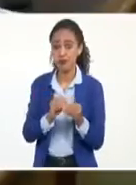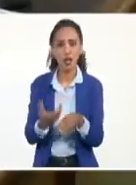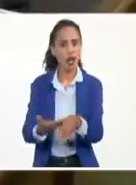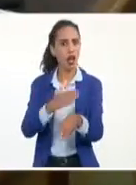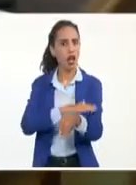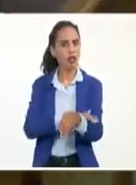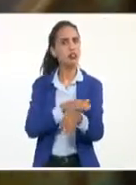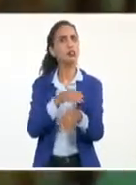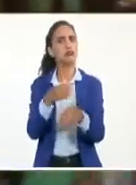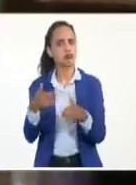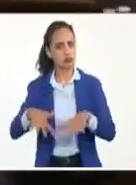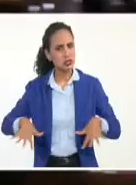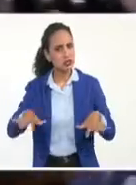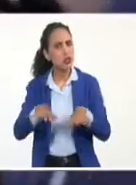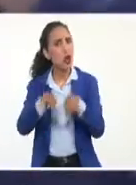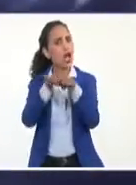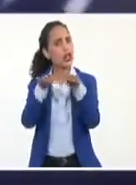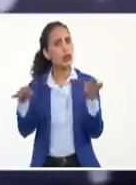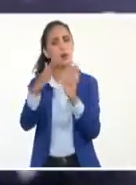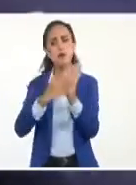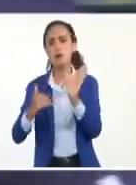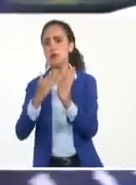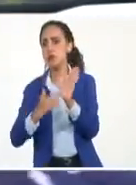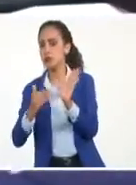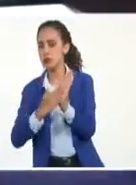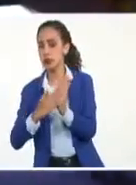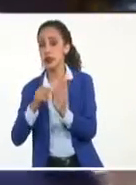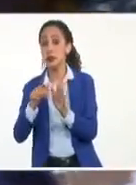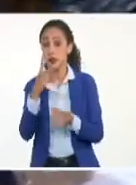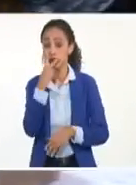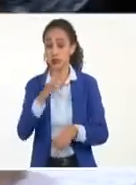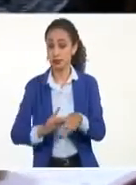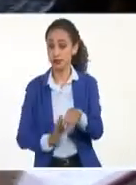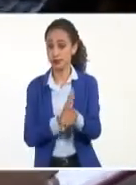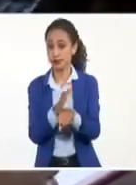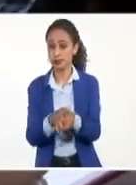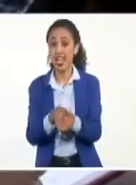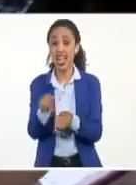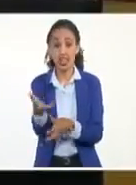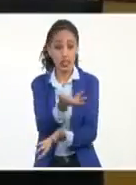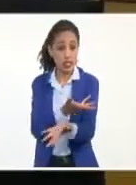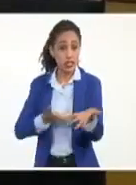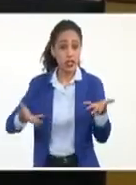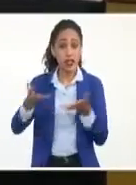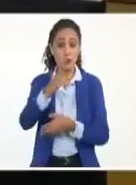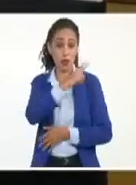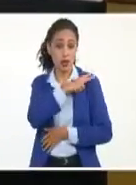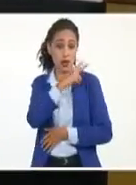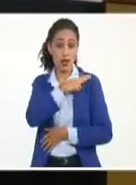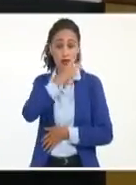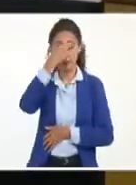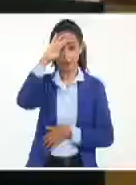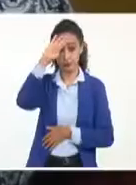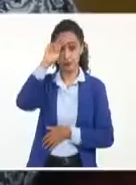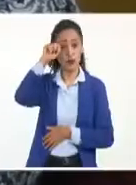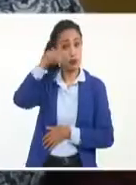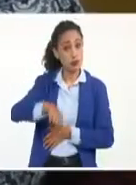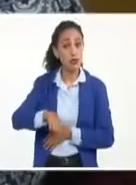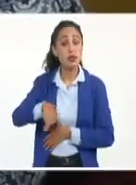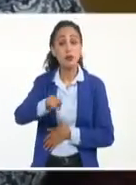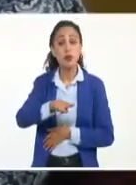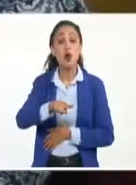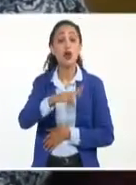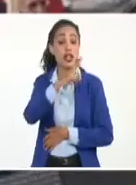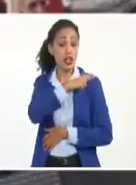comportamiento estable durante meses en el enfrentamiento a la enfermedad. Durante el intercambio de la dirección del país con las autoridades de esta central